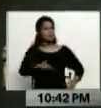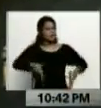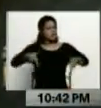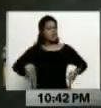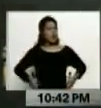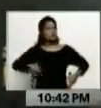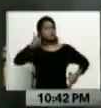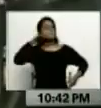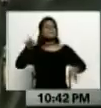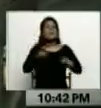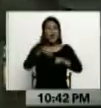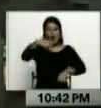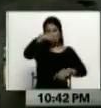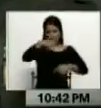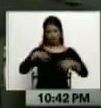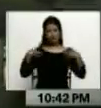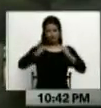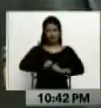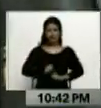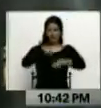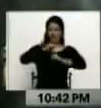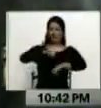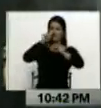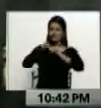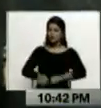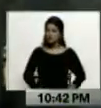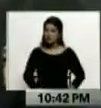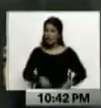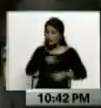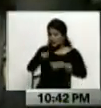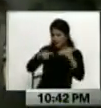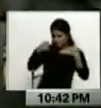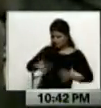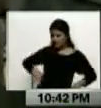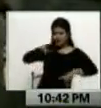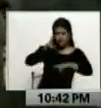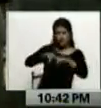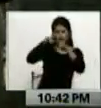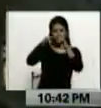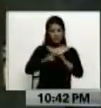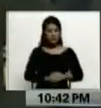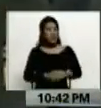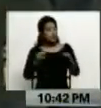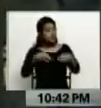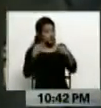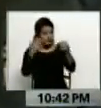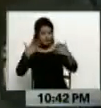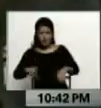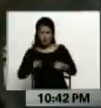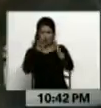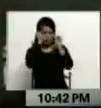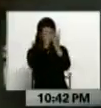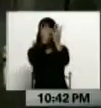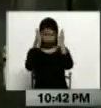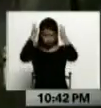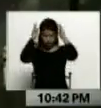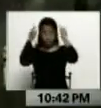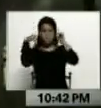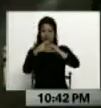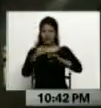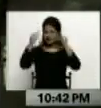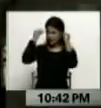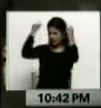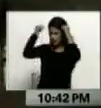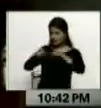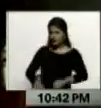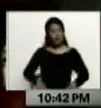cápsula en los bolsillos que parecía un guerrillero a le gustaba en los cultos y su vestido era negro sombrero de pelo guama y un